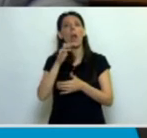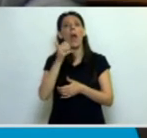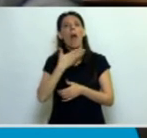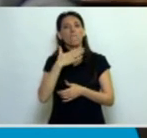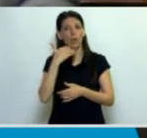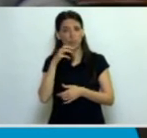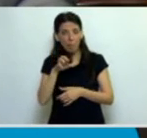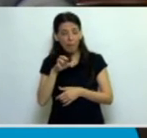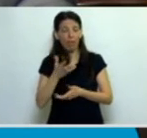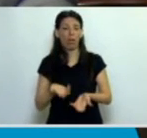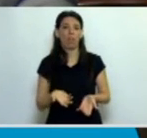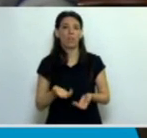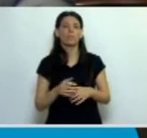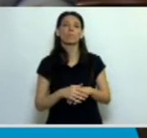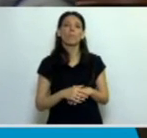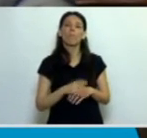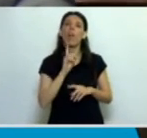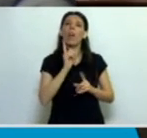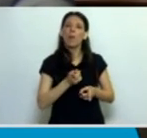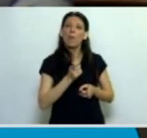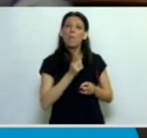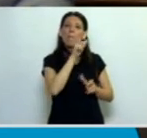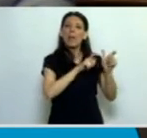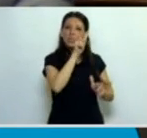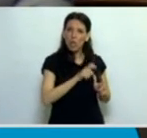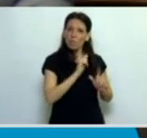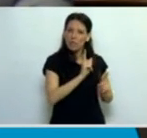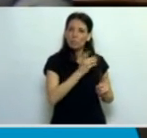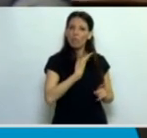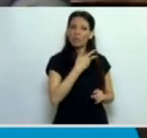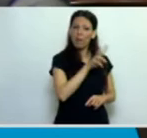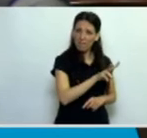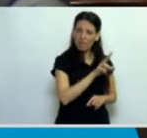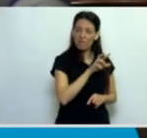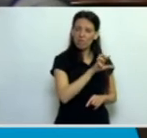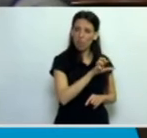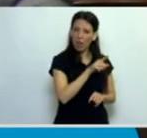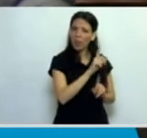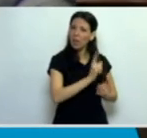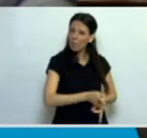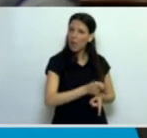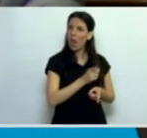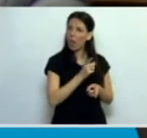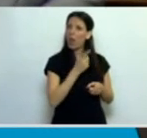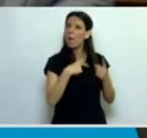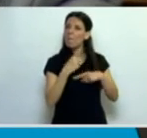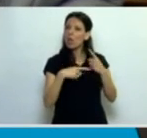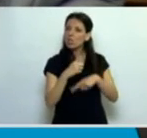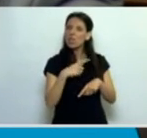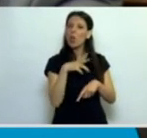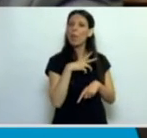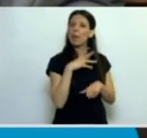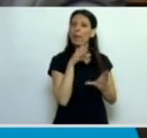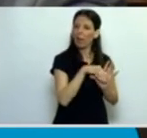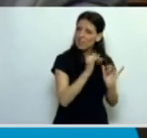mencionado aquí, miembros del oficialismo también formaron parte del proceso de privatizaciones y también